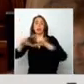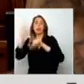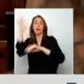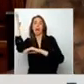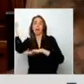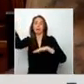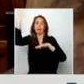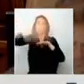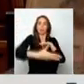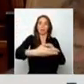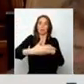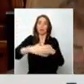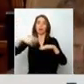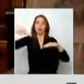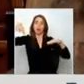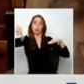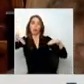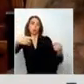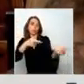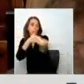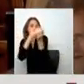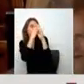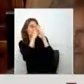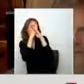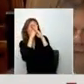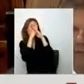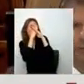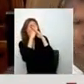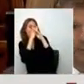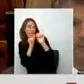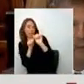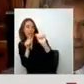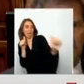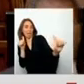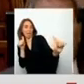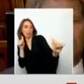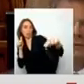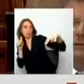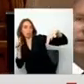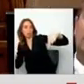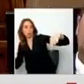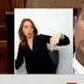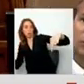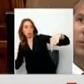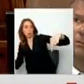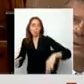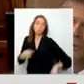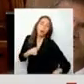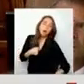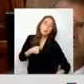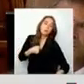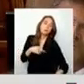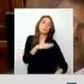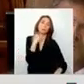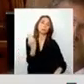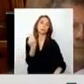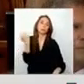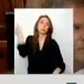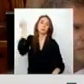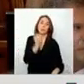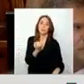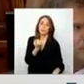de alto calibre y mira telescópica de alto alcance le dispararon y lo mataron. Cuando